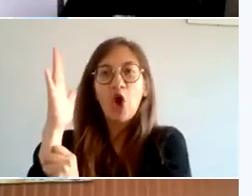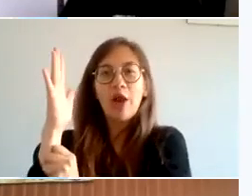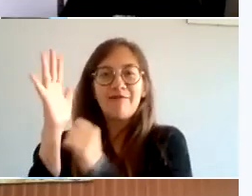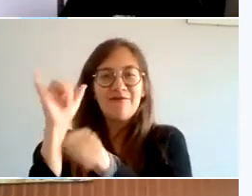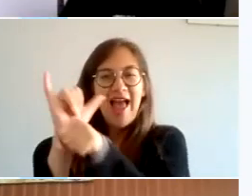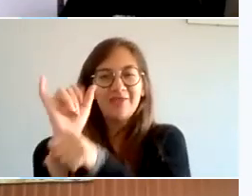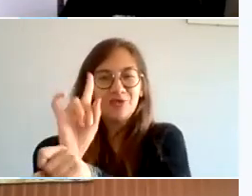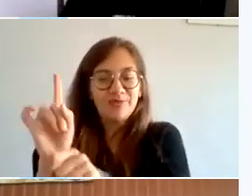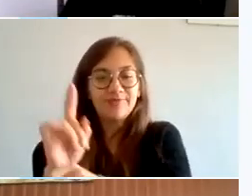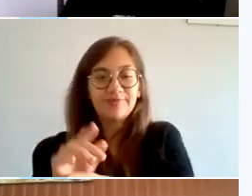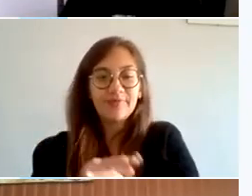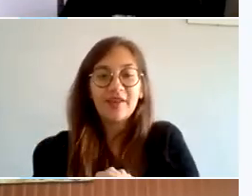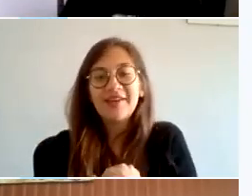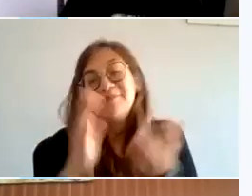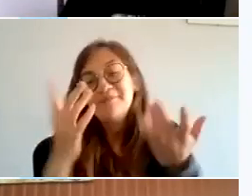Montt.